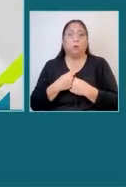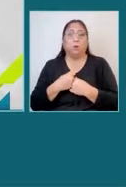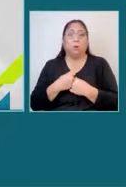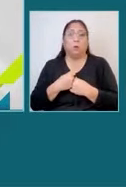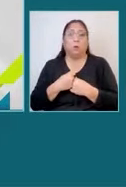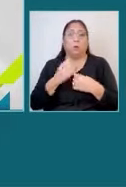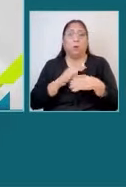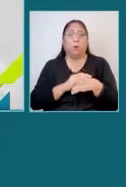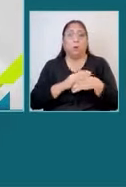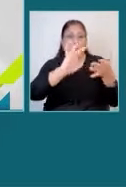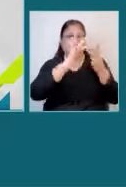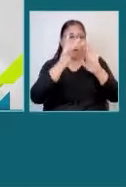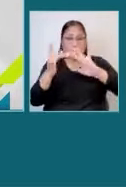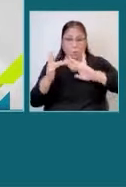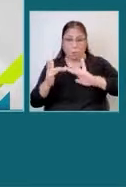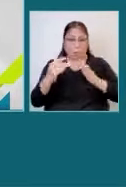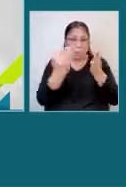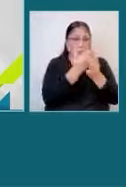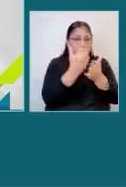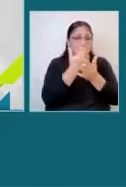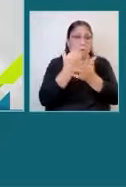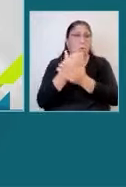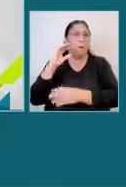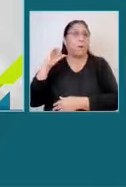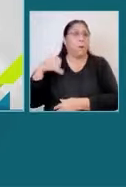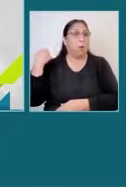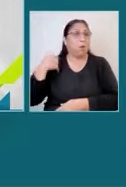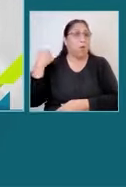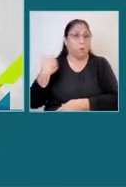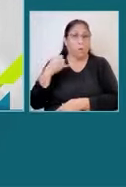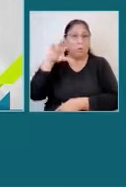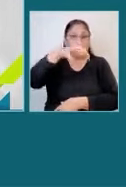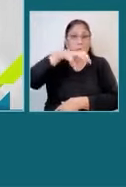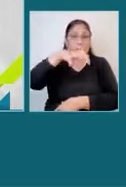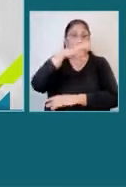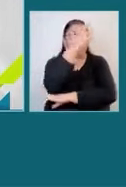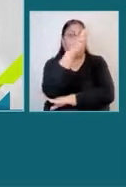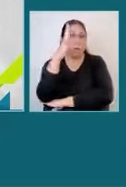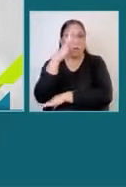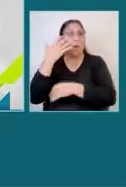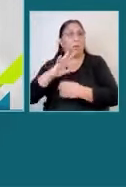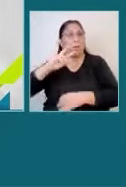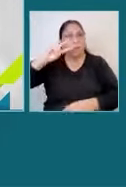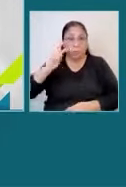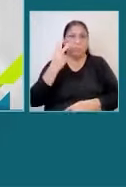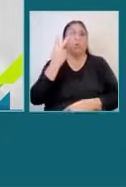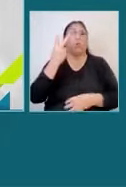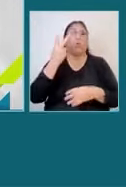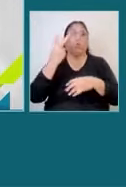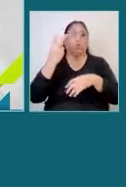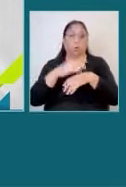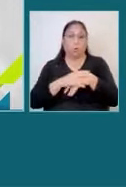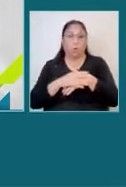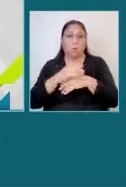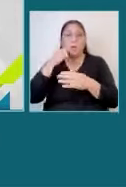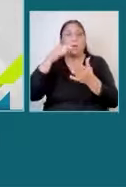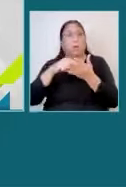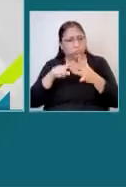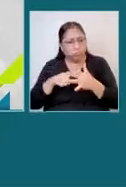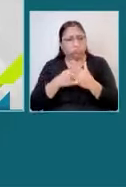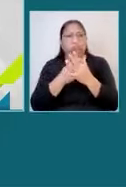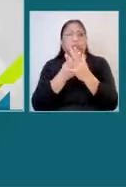la red de innovación y oportunidades para jóvenes del sector forestal, que ya está en su segunda versión, que es una